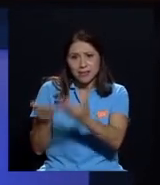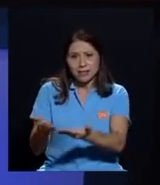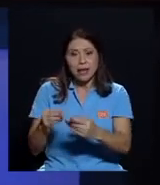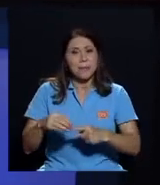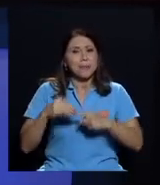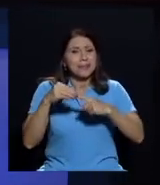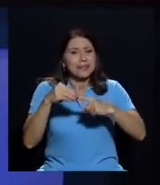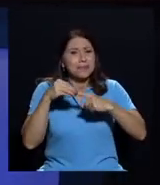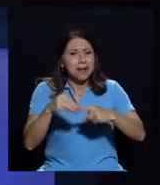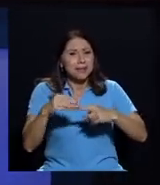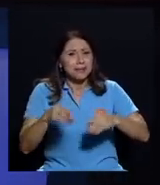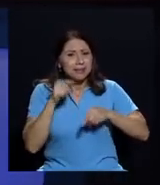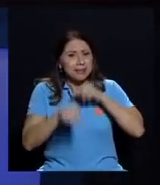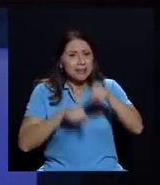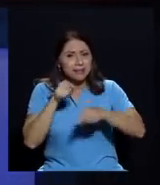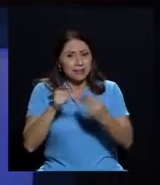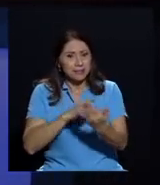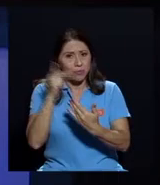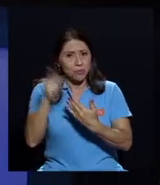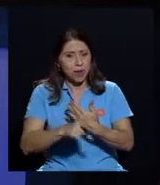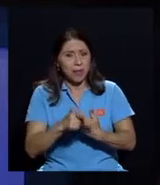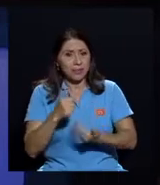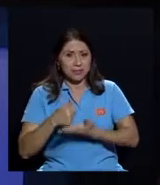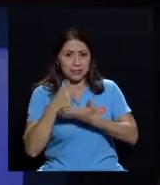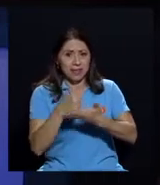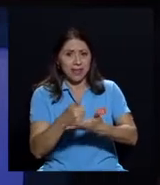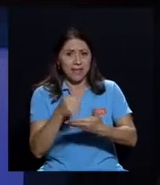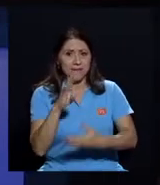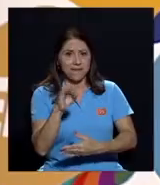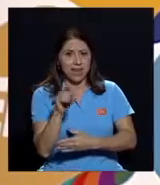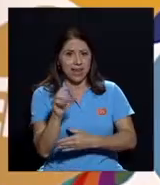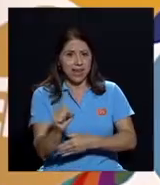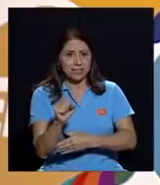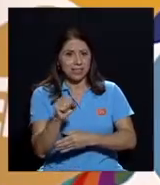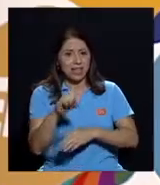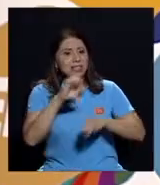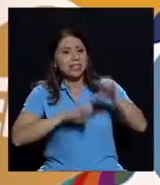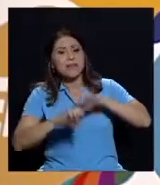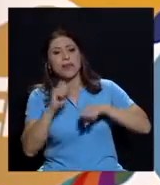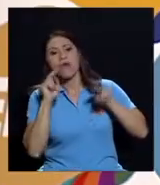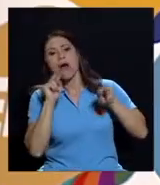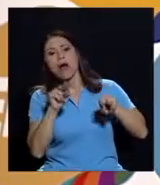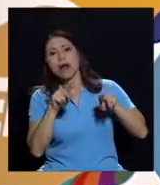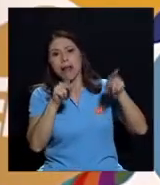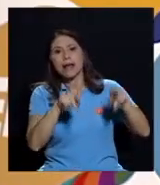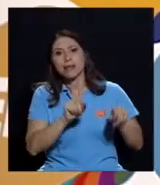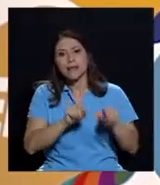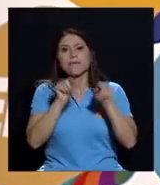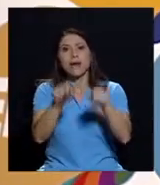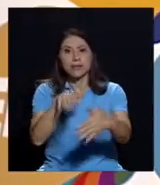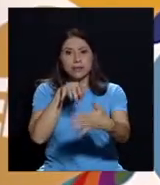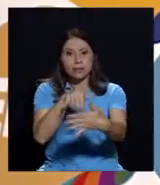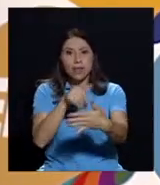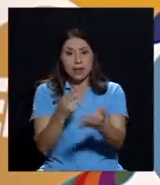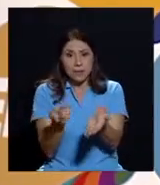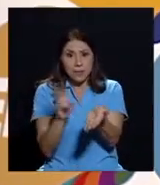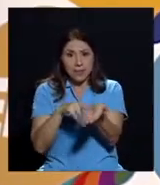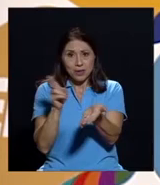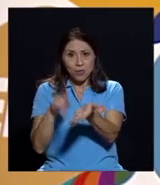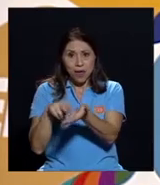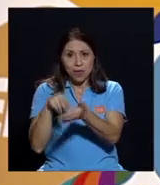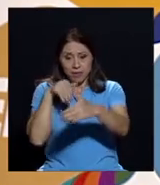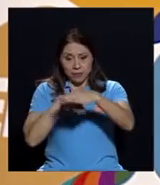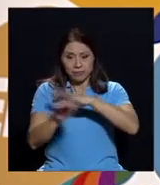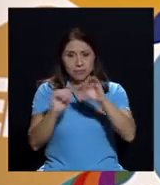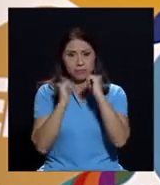críticas es que los programas de becas lo que se lo que se evalúa es que la gente vaya que esté matriculado que esté en las aulas no se matriz no